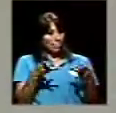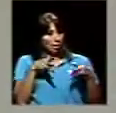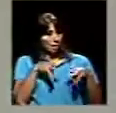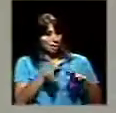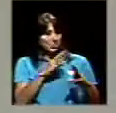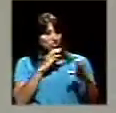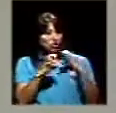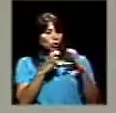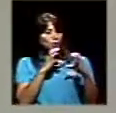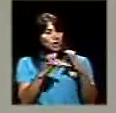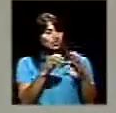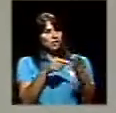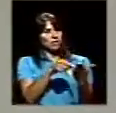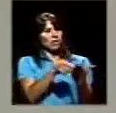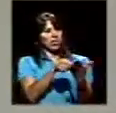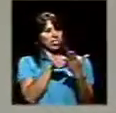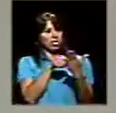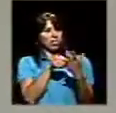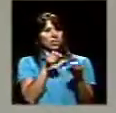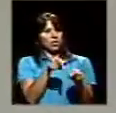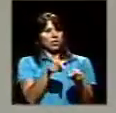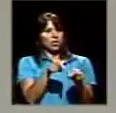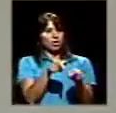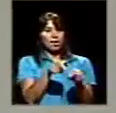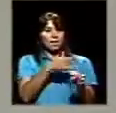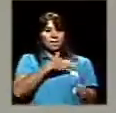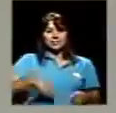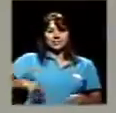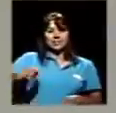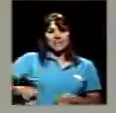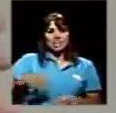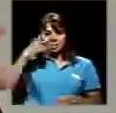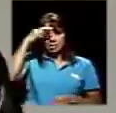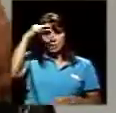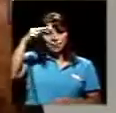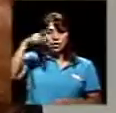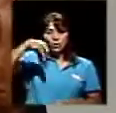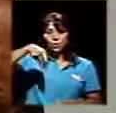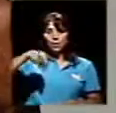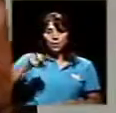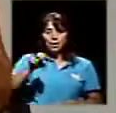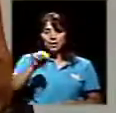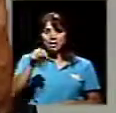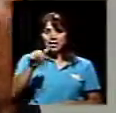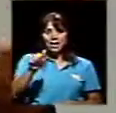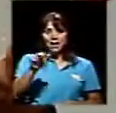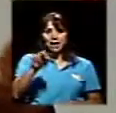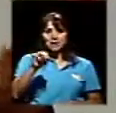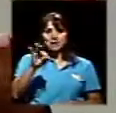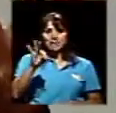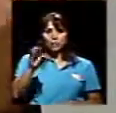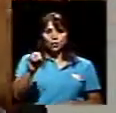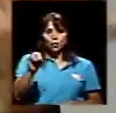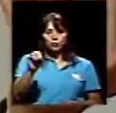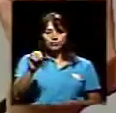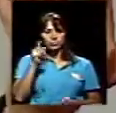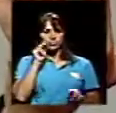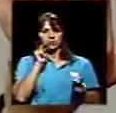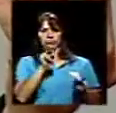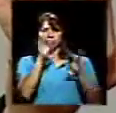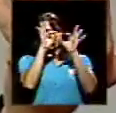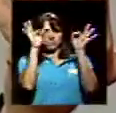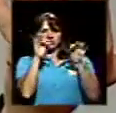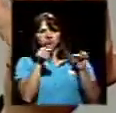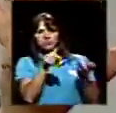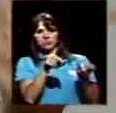y lejana del presidente Peña Nieto de México me impresionó muy bien cuando llegó,